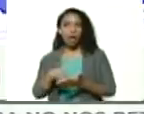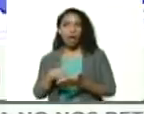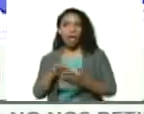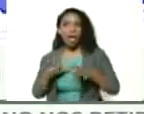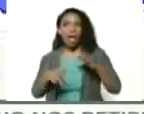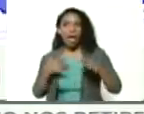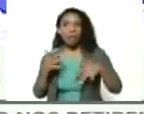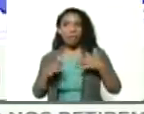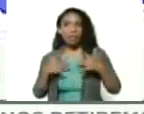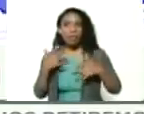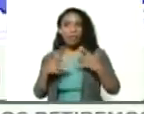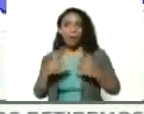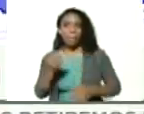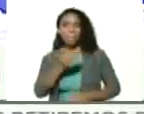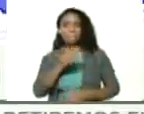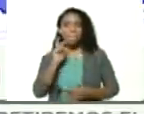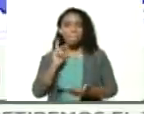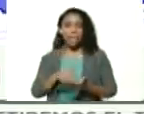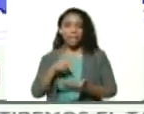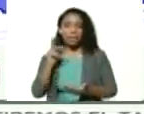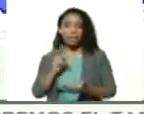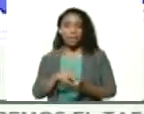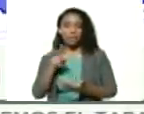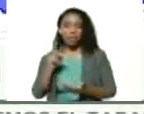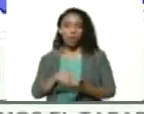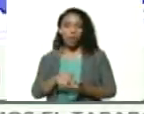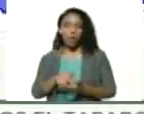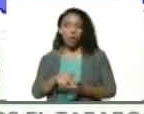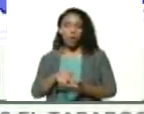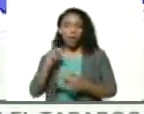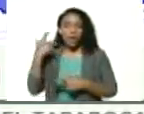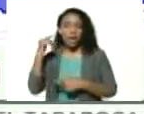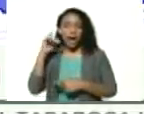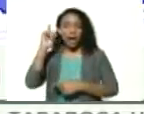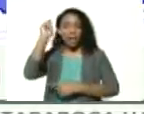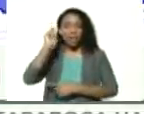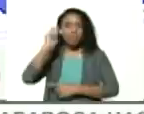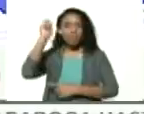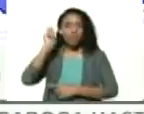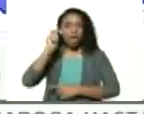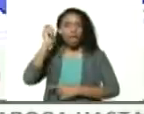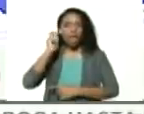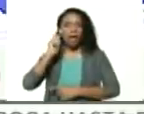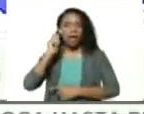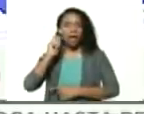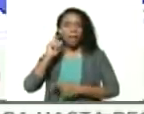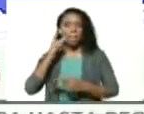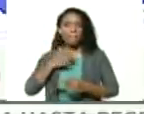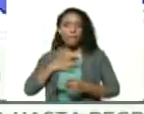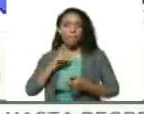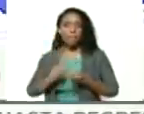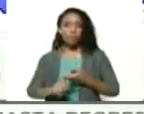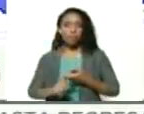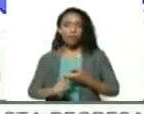actividad presencial. Aquí está la diputada Cilia Flores.